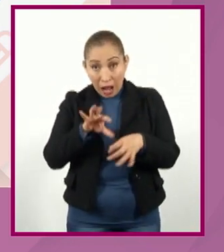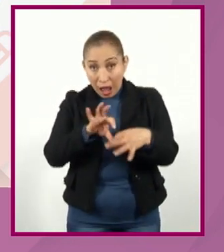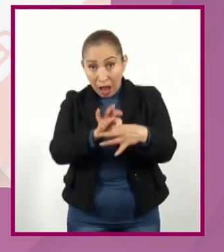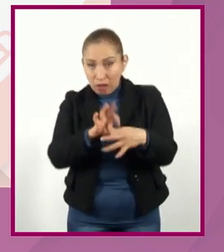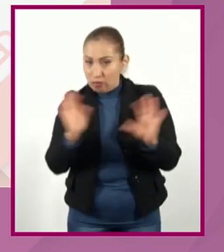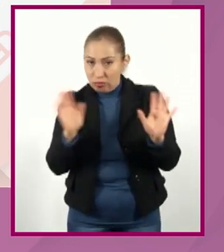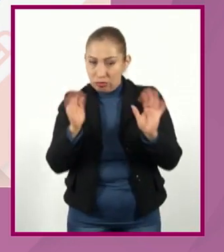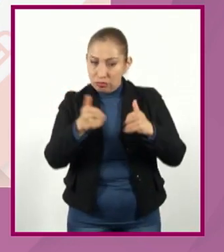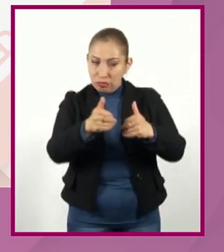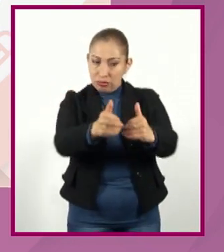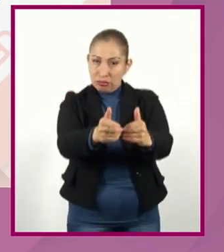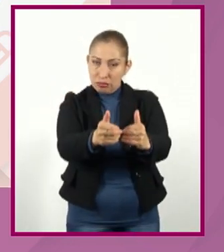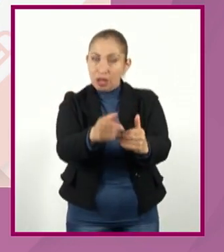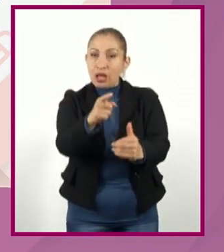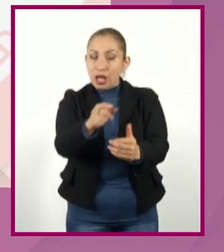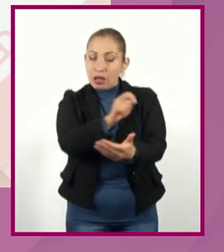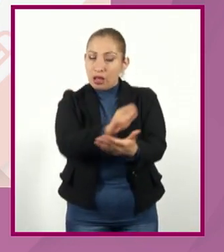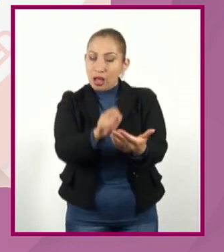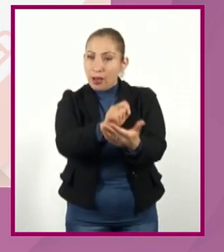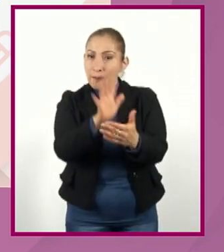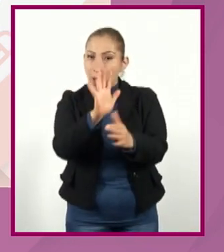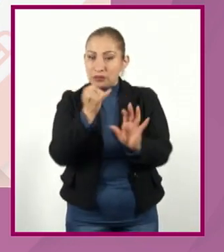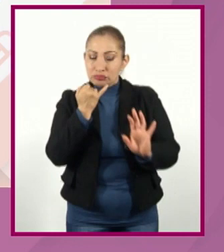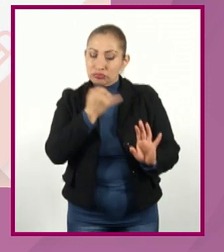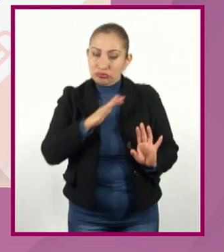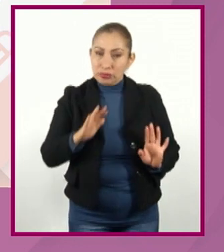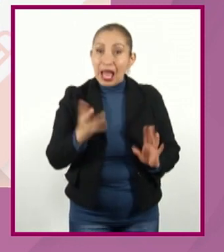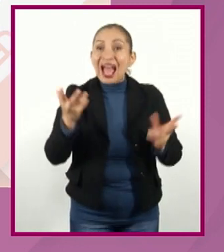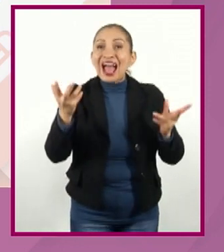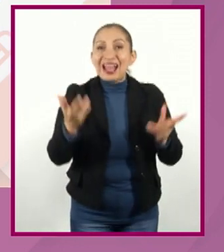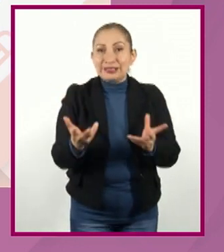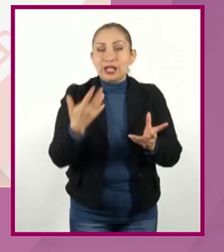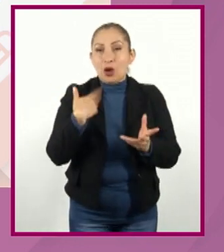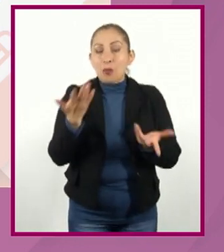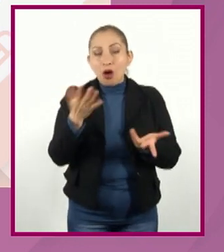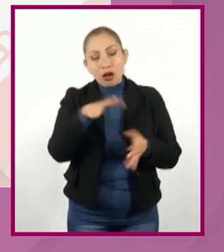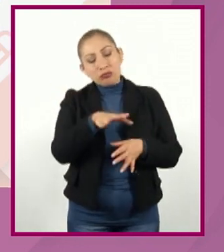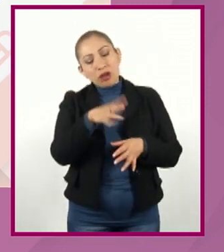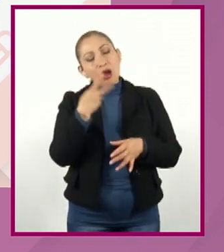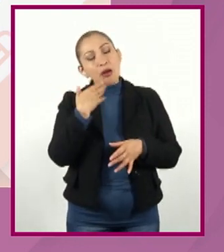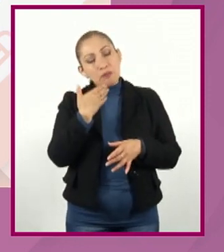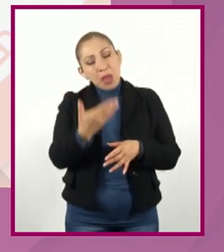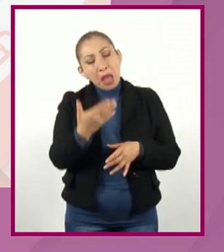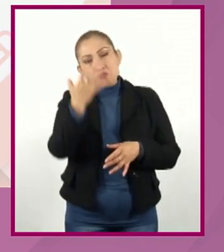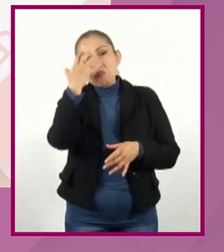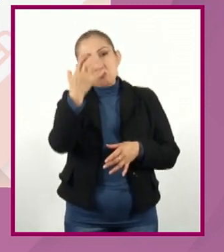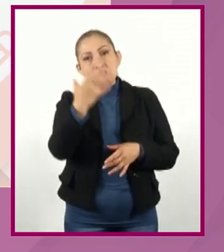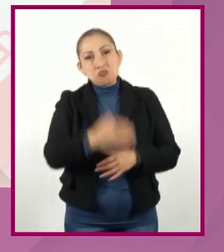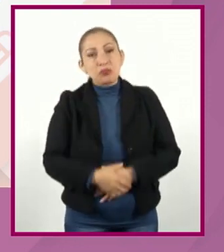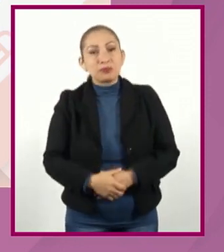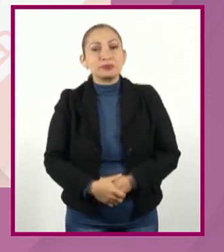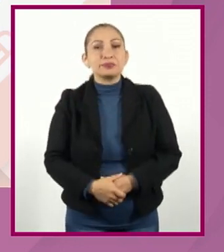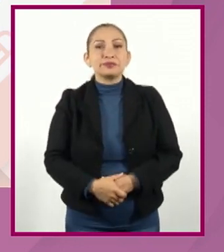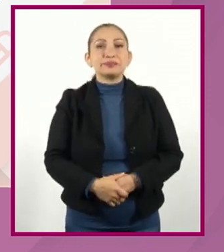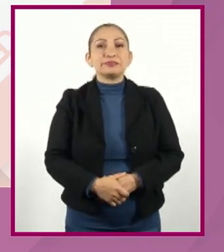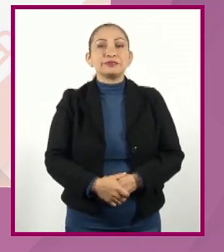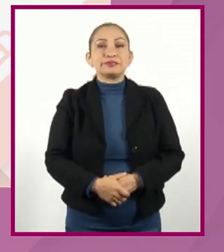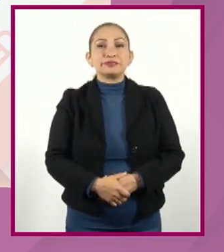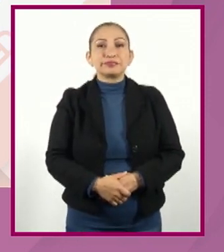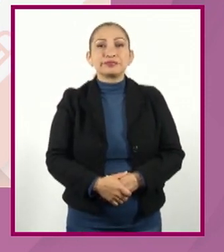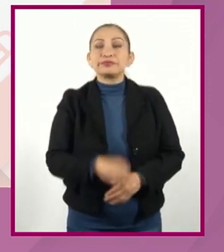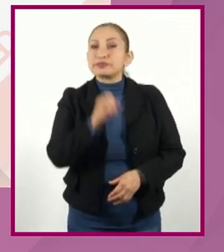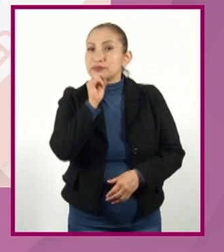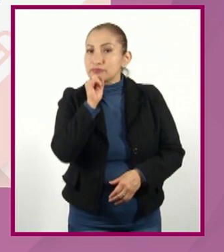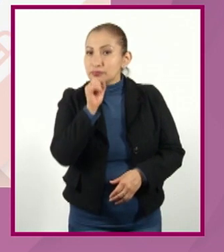la redacción aparece como más imparcial, lo que genera una impresión de mayor formalidad.